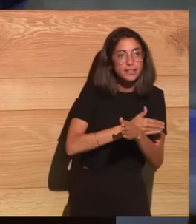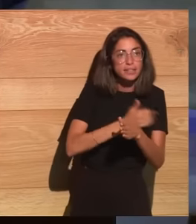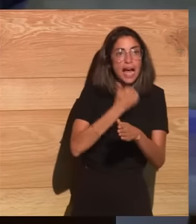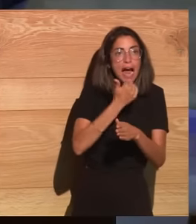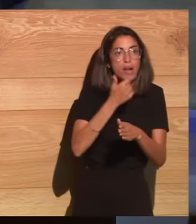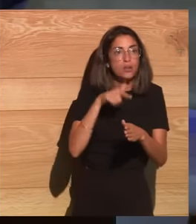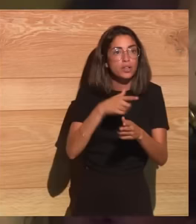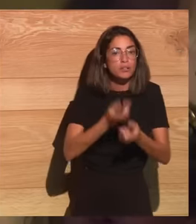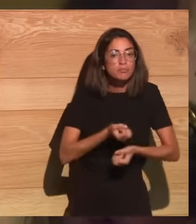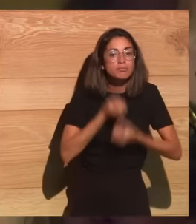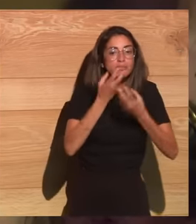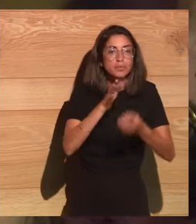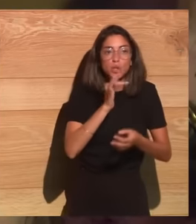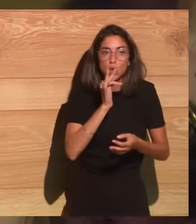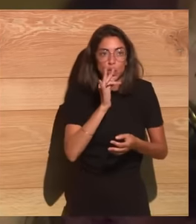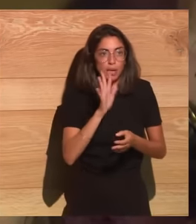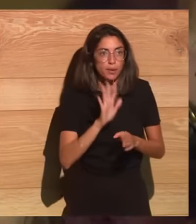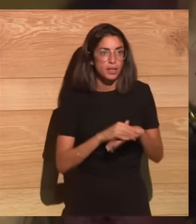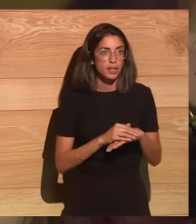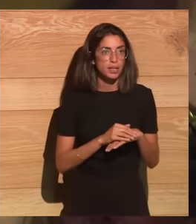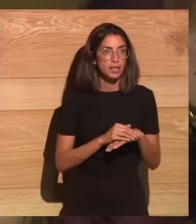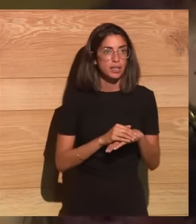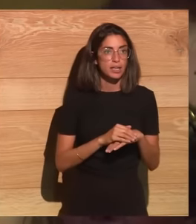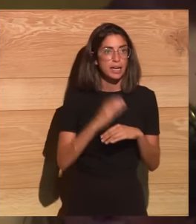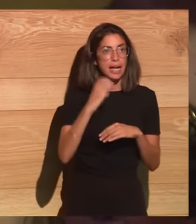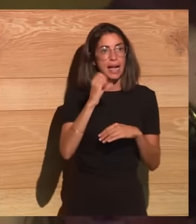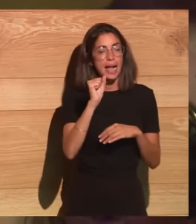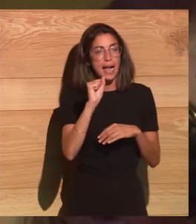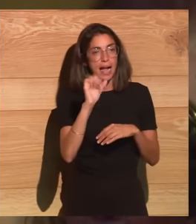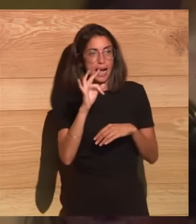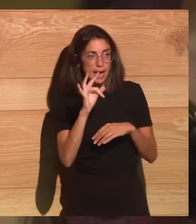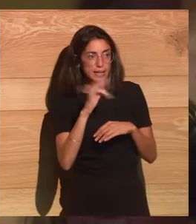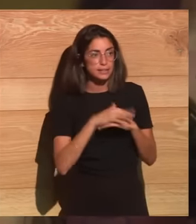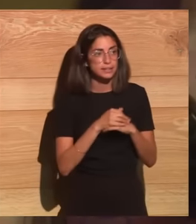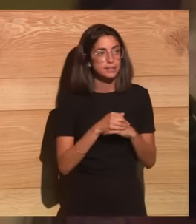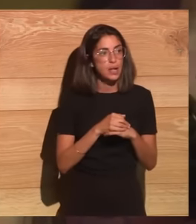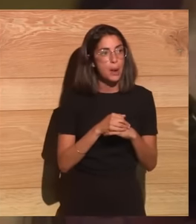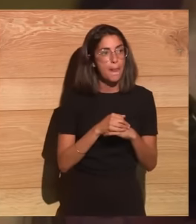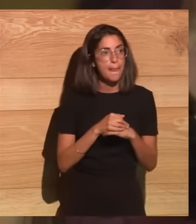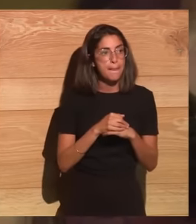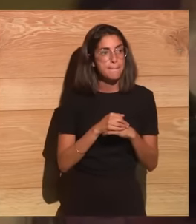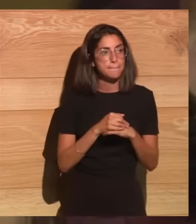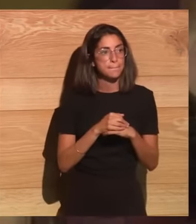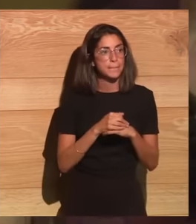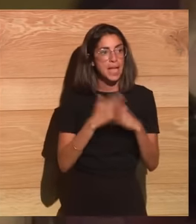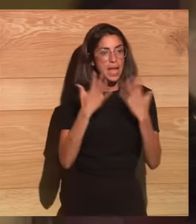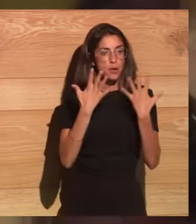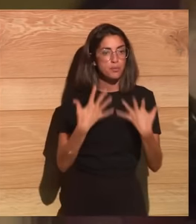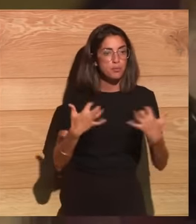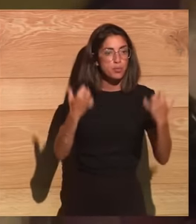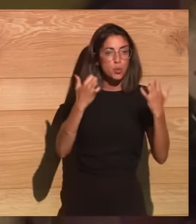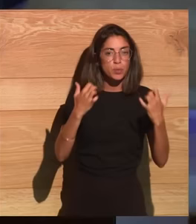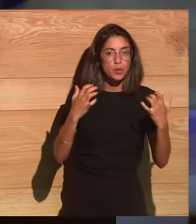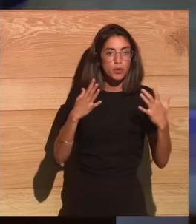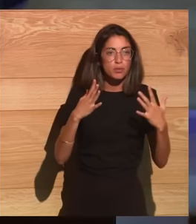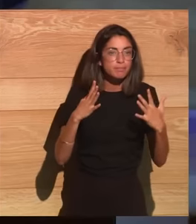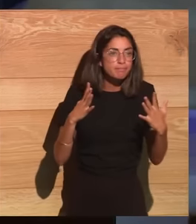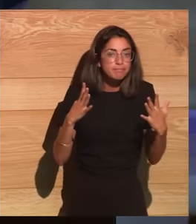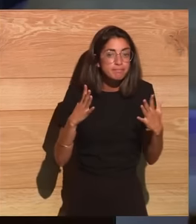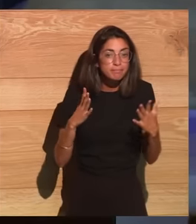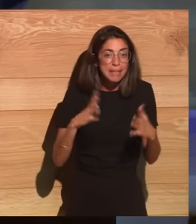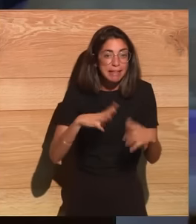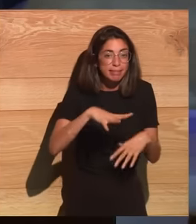haya salido, no sé. Que nos des un cut. De algo que cuento en el libro que... No has entendido a nadie y tu aclaración tampoco la he